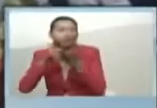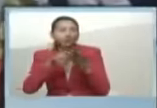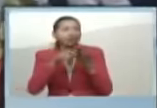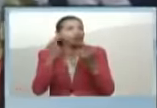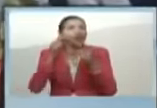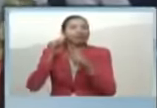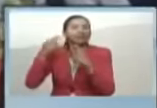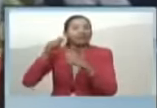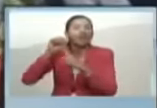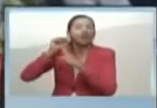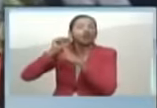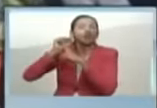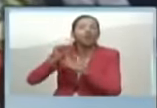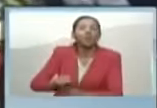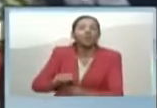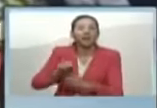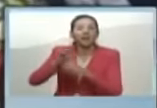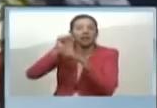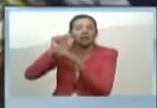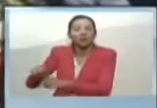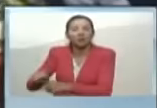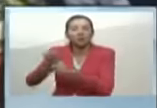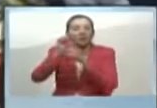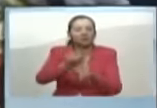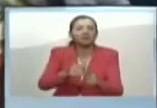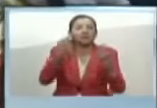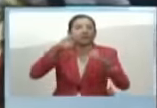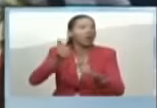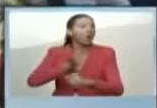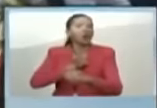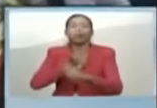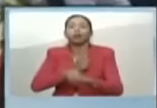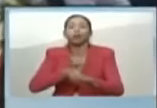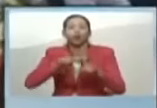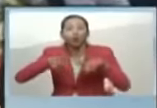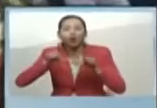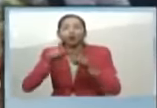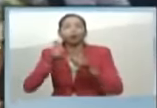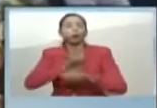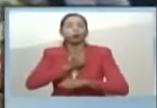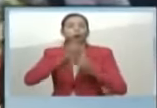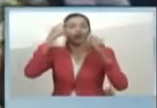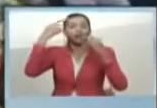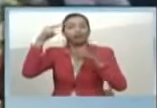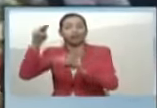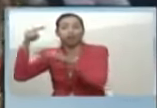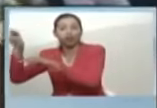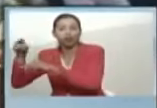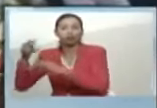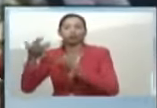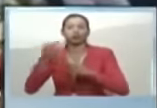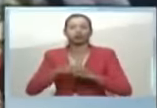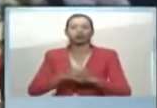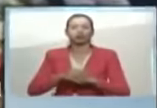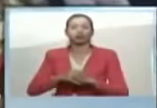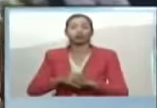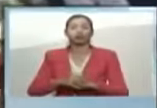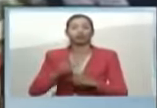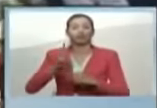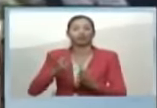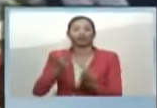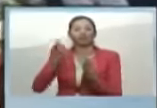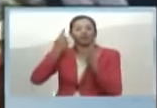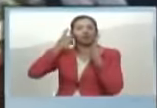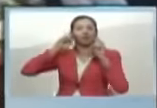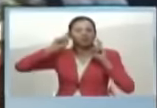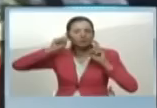a todos los niveles. Y eso solamente es con formación y autoformación